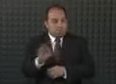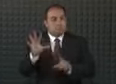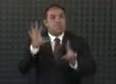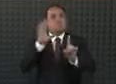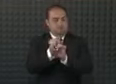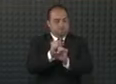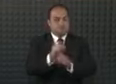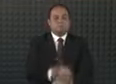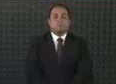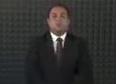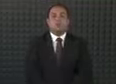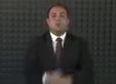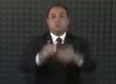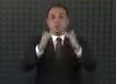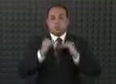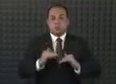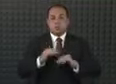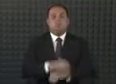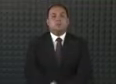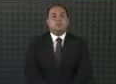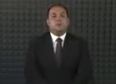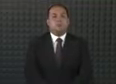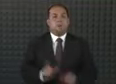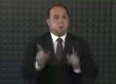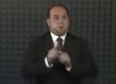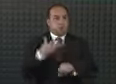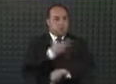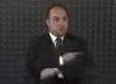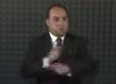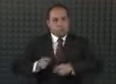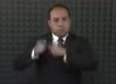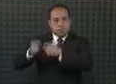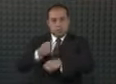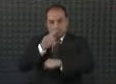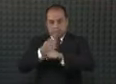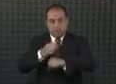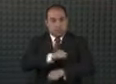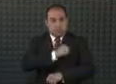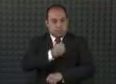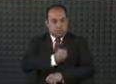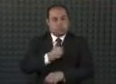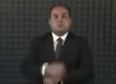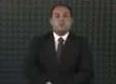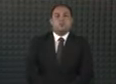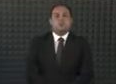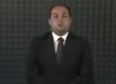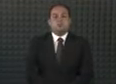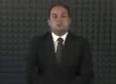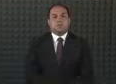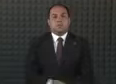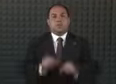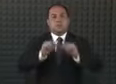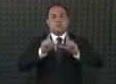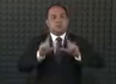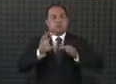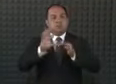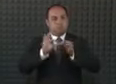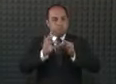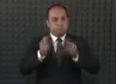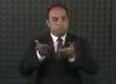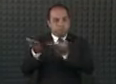Siguiente. Y bueno, eso sería de vacunación. Le pasaré la palabra a la Secretaria de Salud para estas diapositivas.